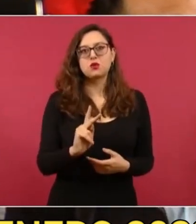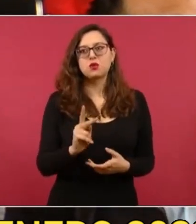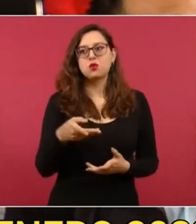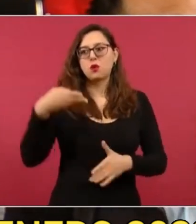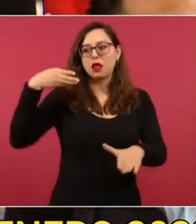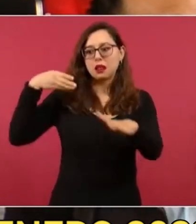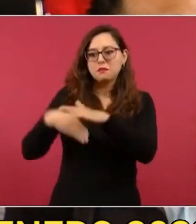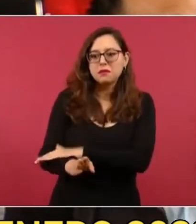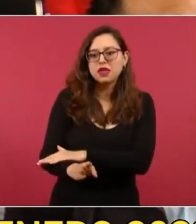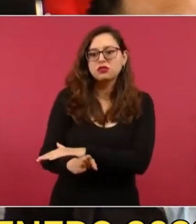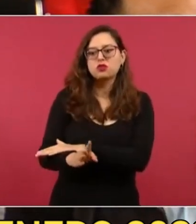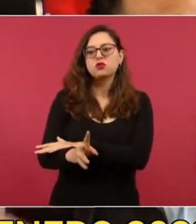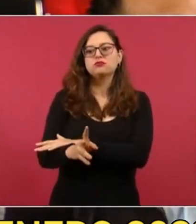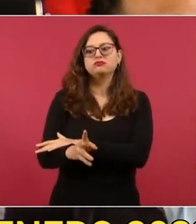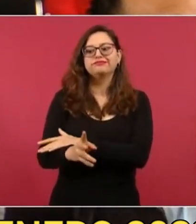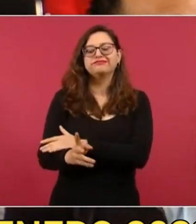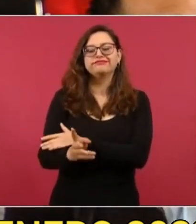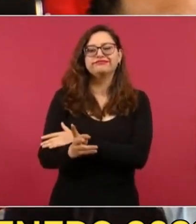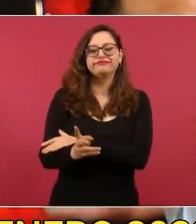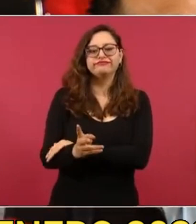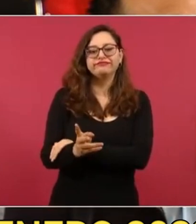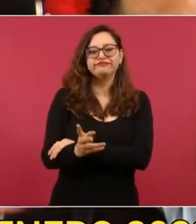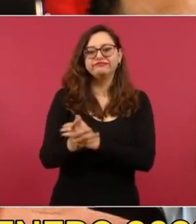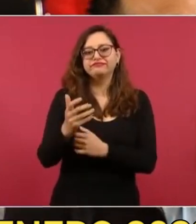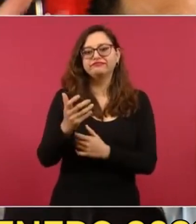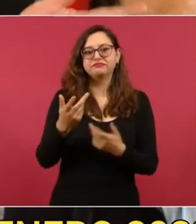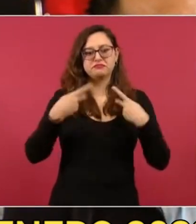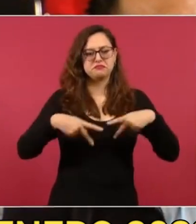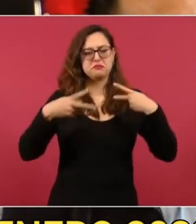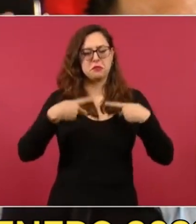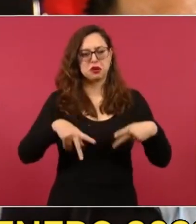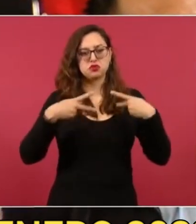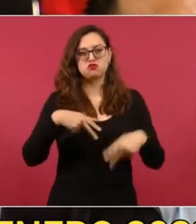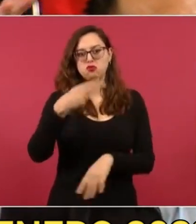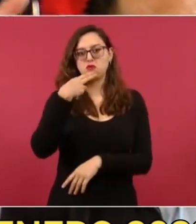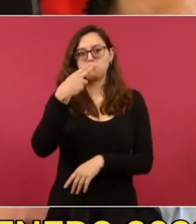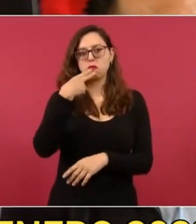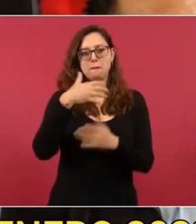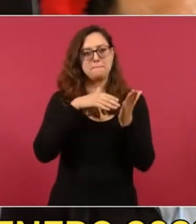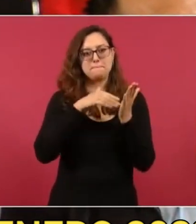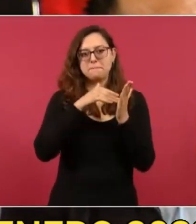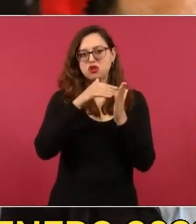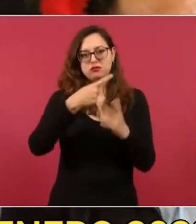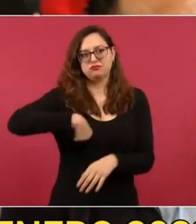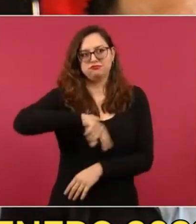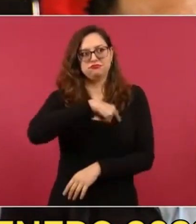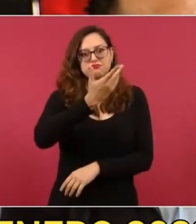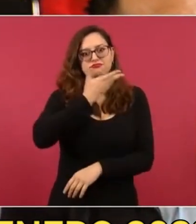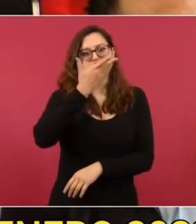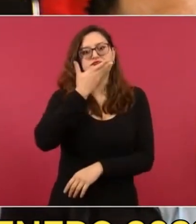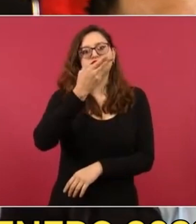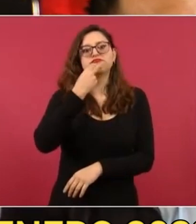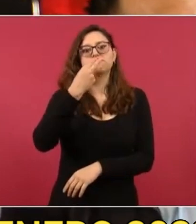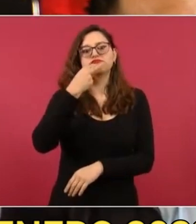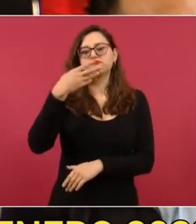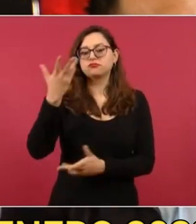específicas para que los usuarios, que son millones los que abordamos este transporte, van a